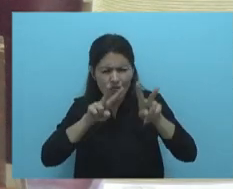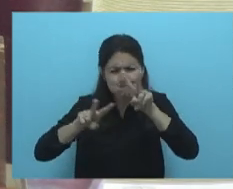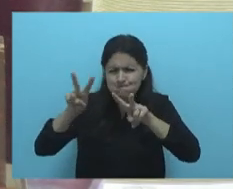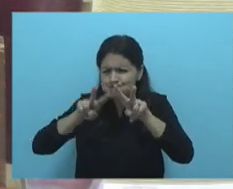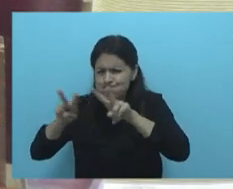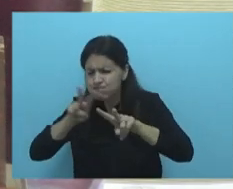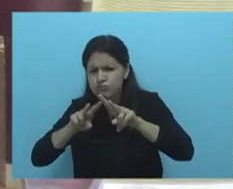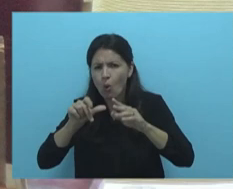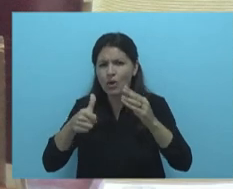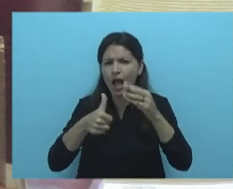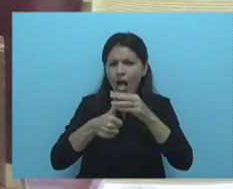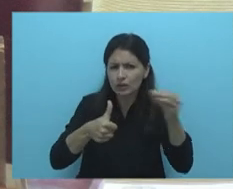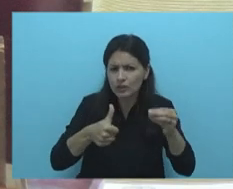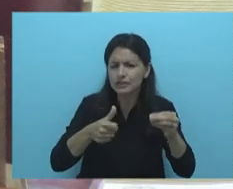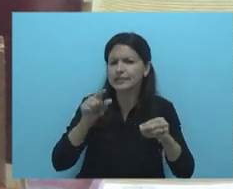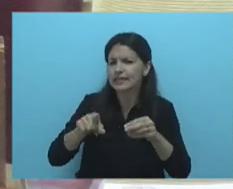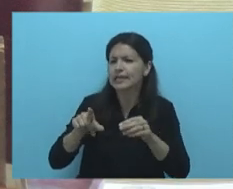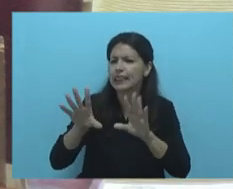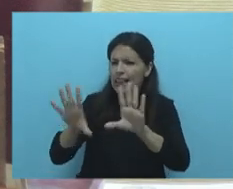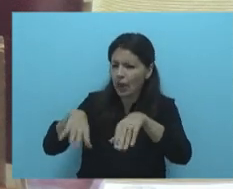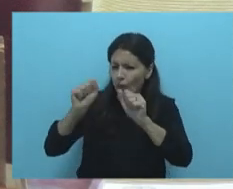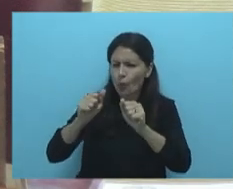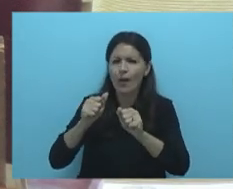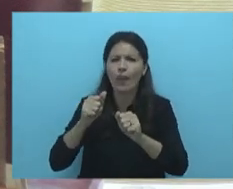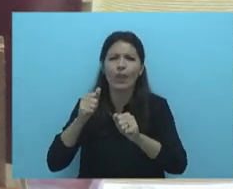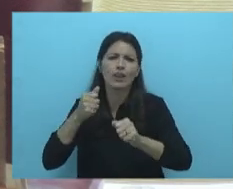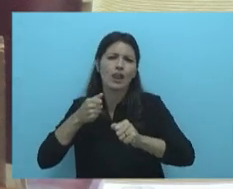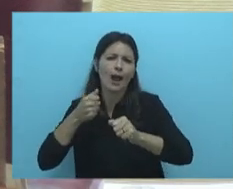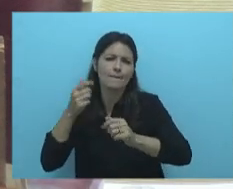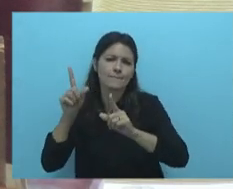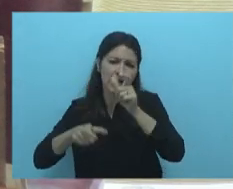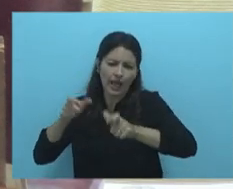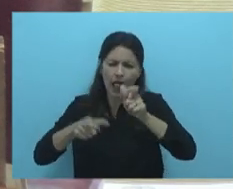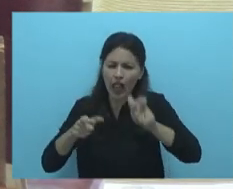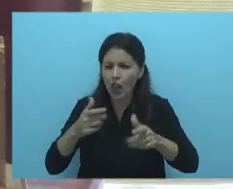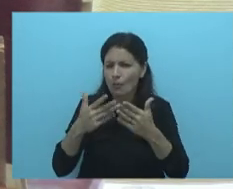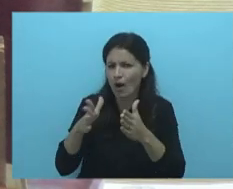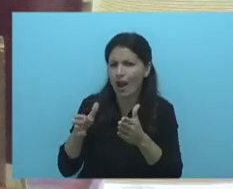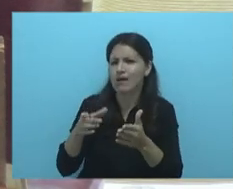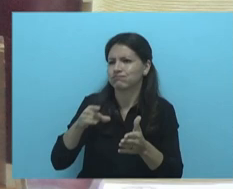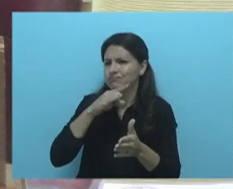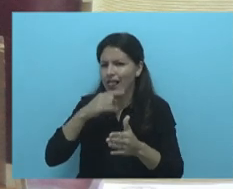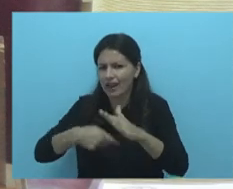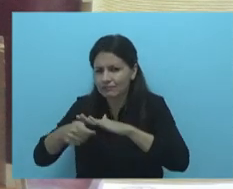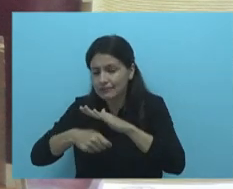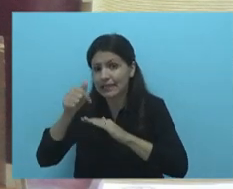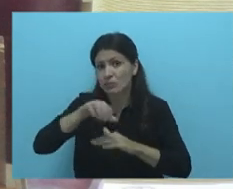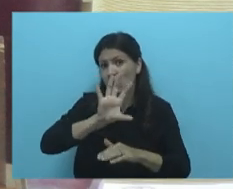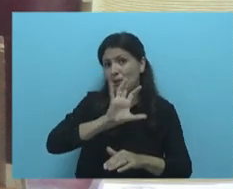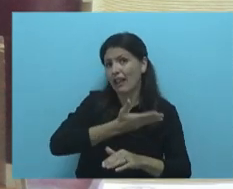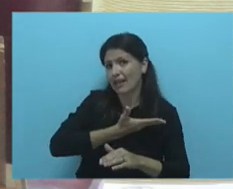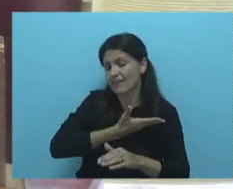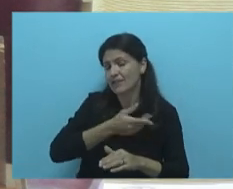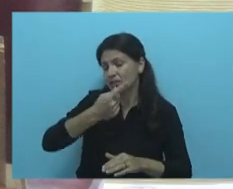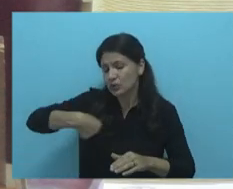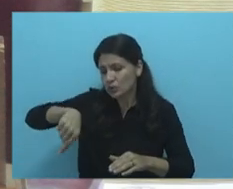para conectarse con las víctimas de esta modalidad delictiva, y que en el ámbito de la provincia